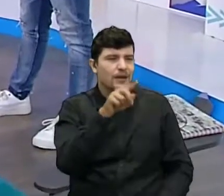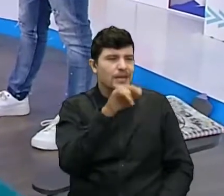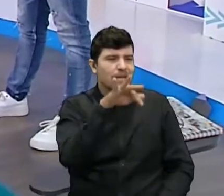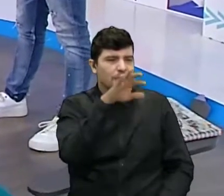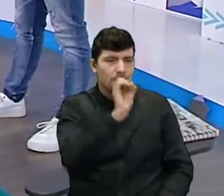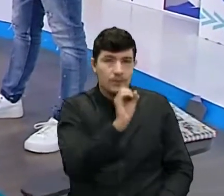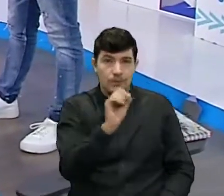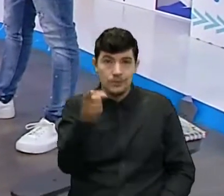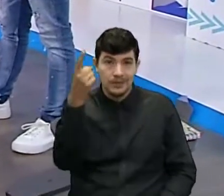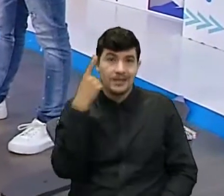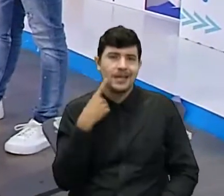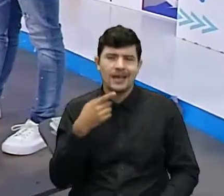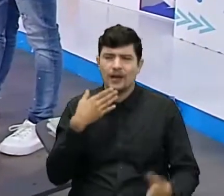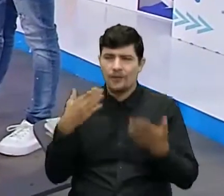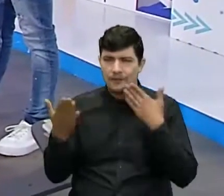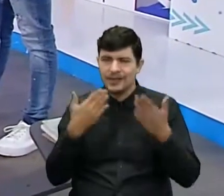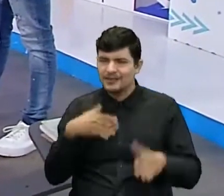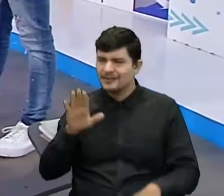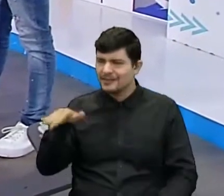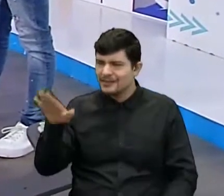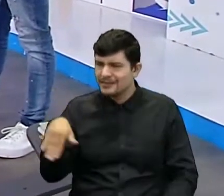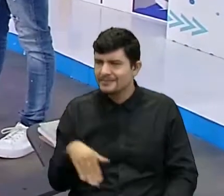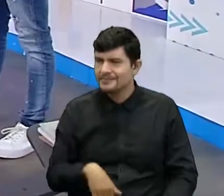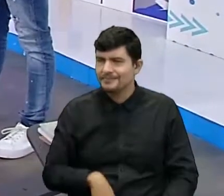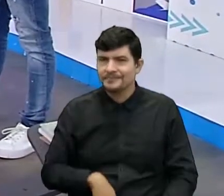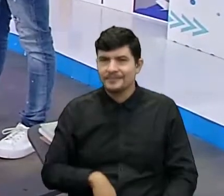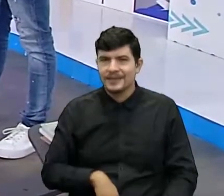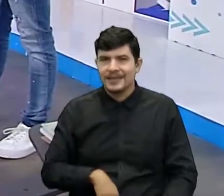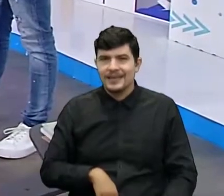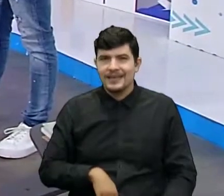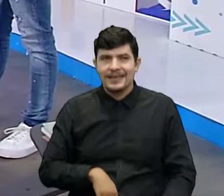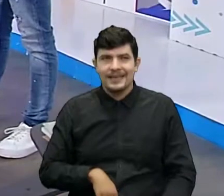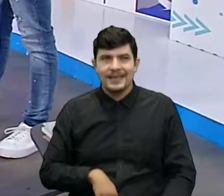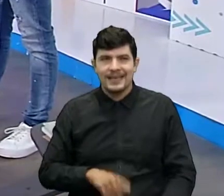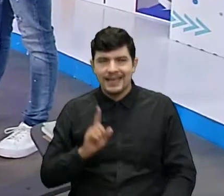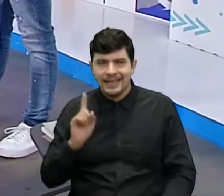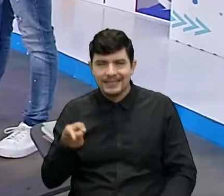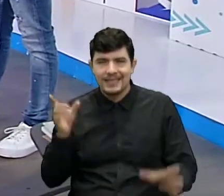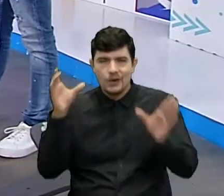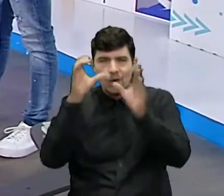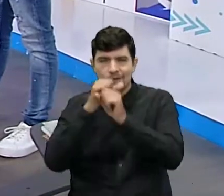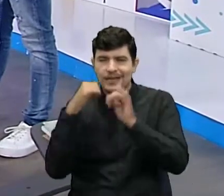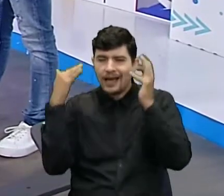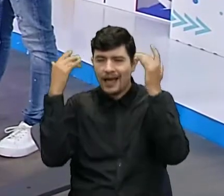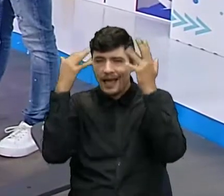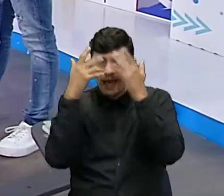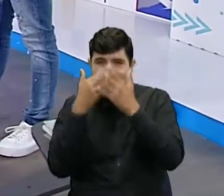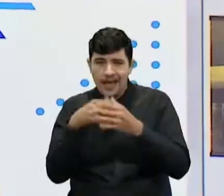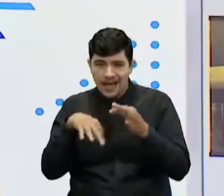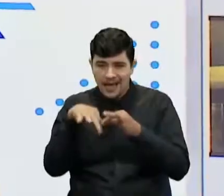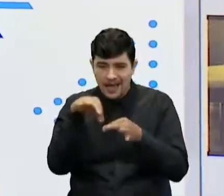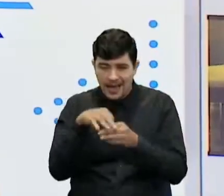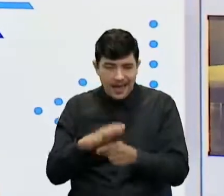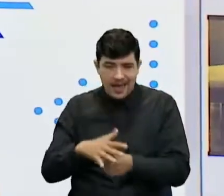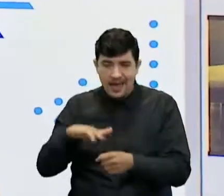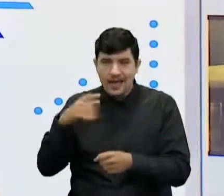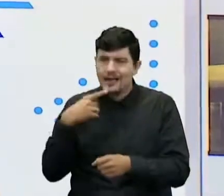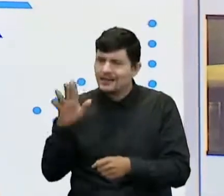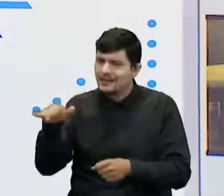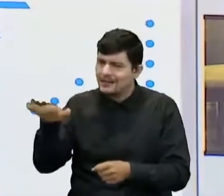Y entonces un día En confianza Le dijo Cuando estaban tratando De En esa noche romántica Cuando sus genes Estaban Cierto Ole